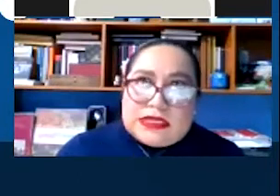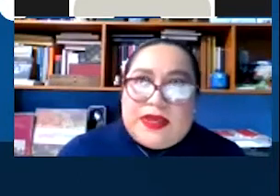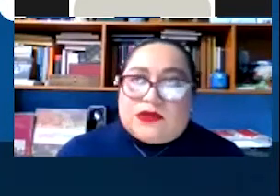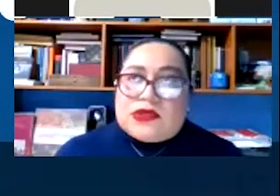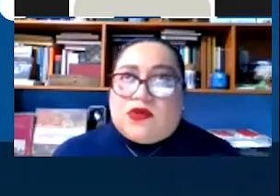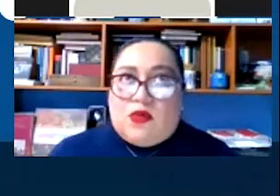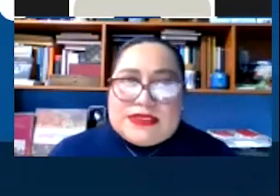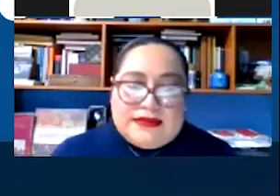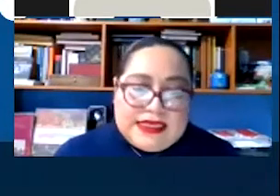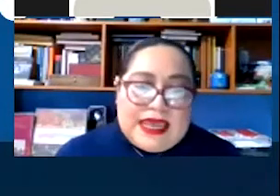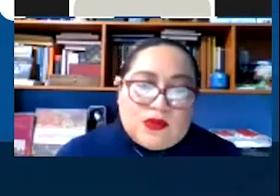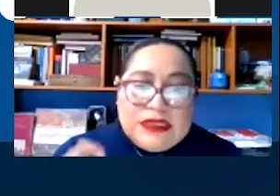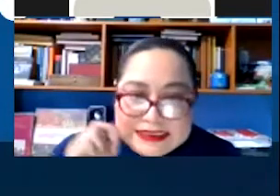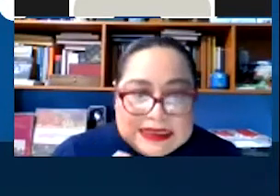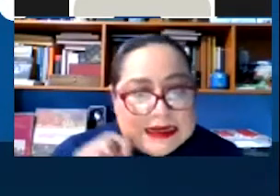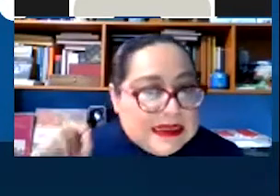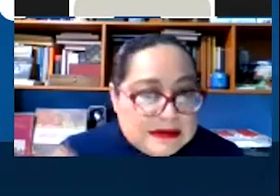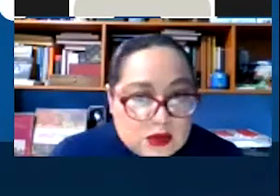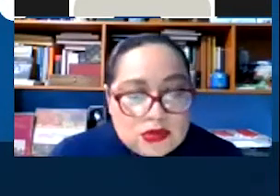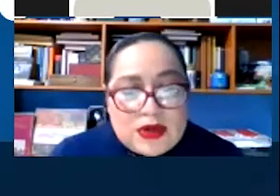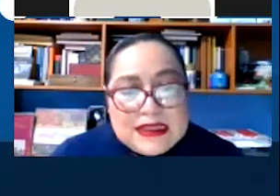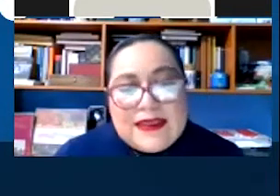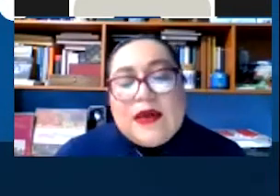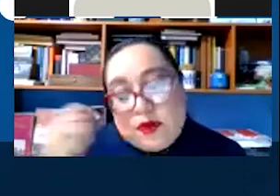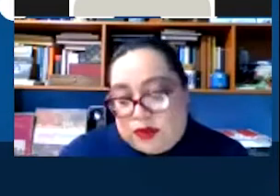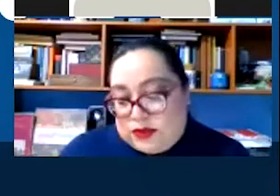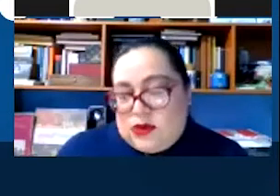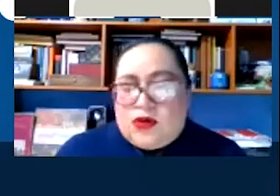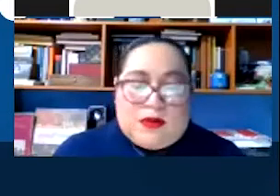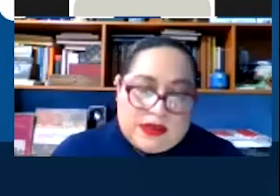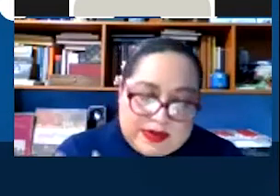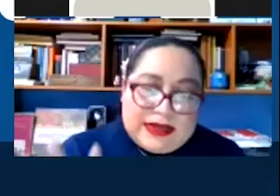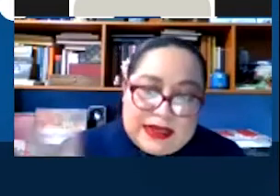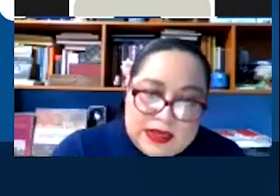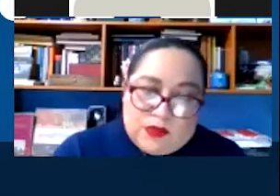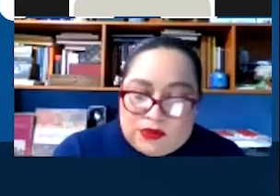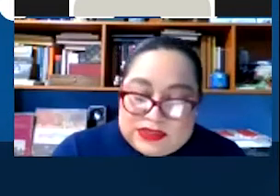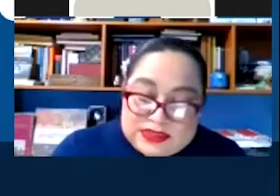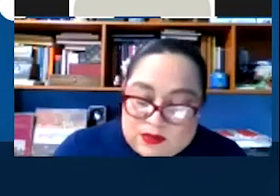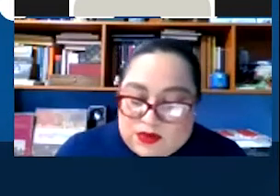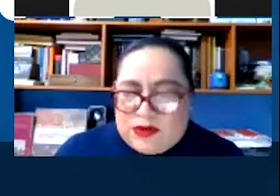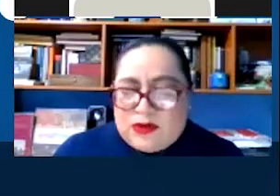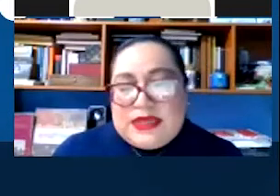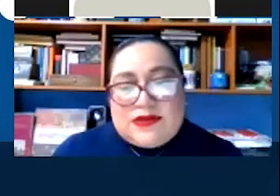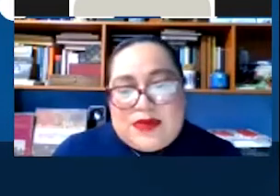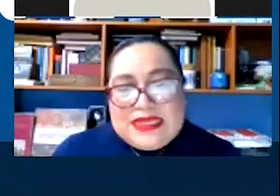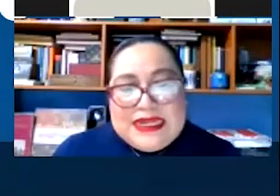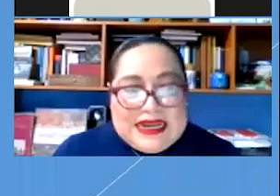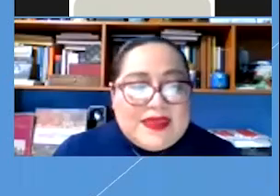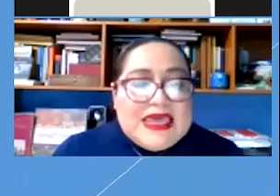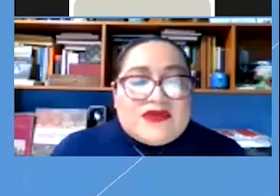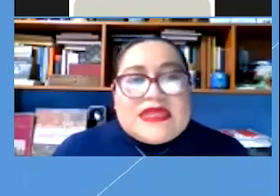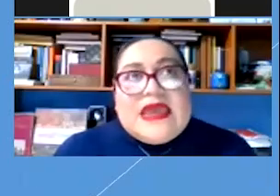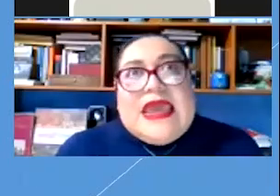uno de los aspectos o como estrategia es utilizar la interculturalidad, pero bueno, eso lo vamos a ver mañana. Un poco este es como el contexto más